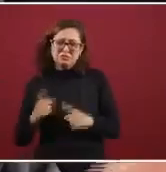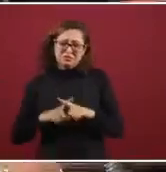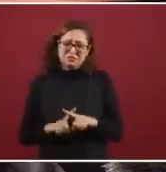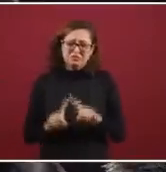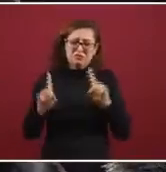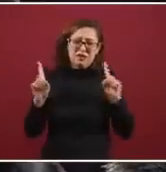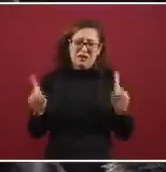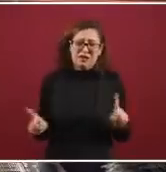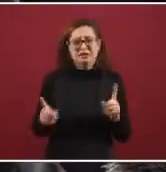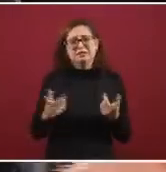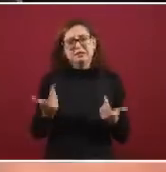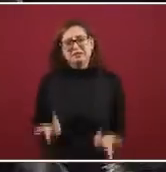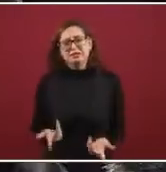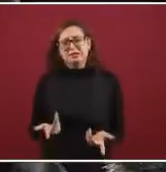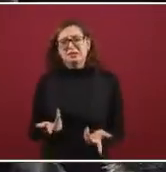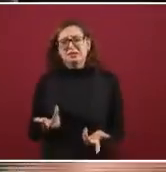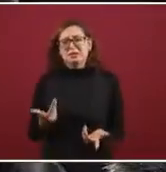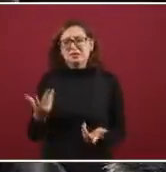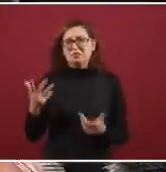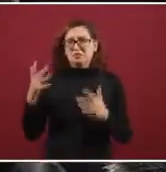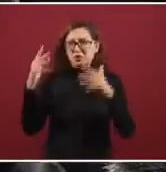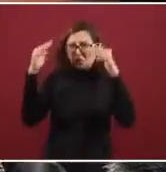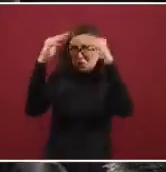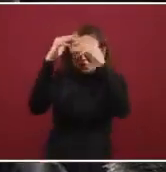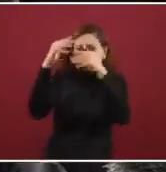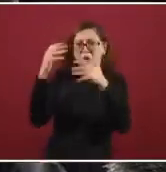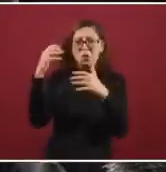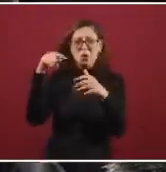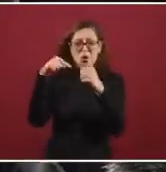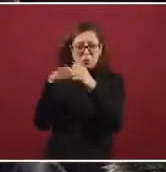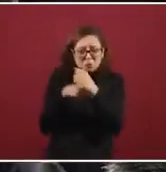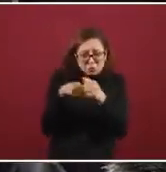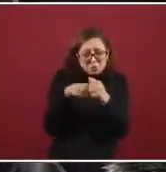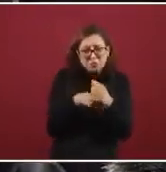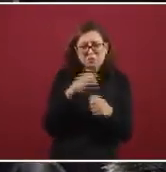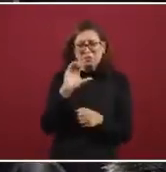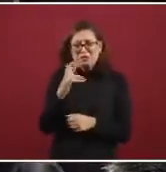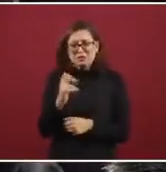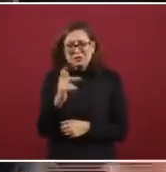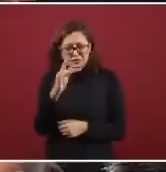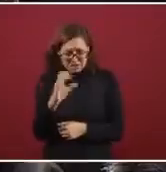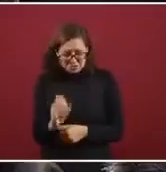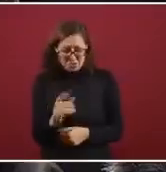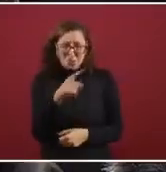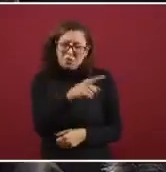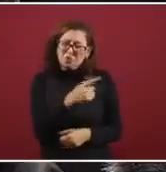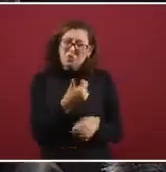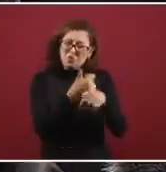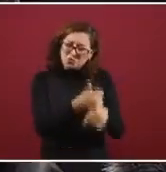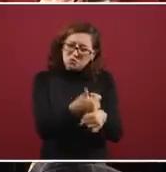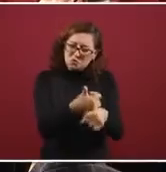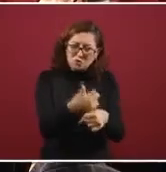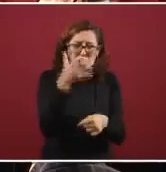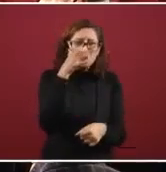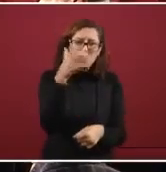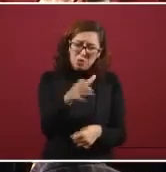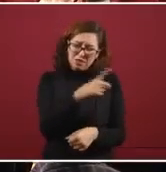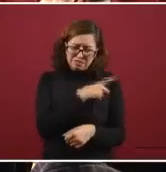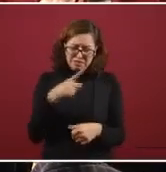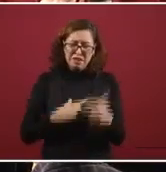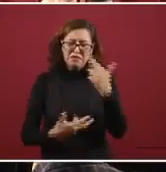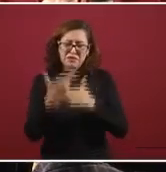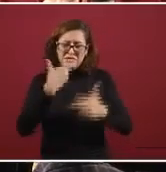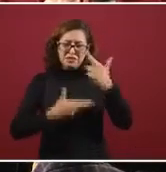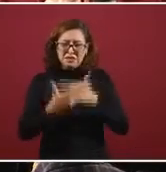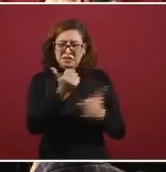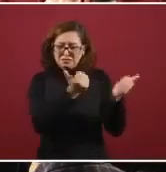las condiciones de no ver la luz del sol, de no recibir visitas, en que está el Chapo. ¿Eso no sería una razón para traerlo de regreso? Esa